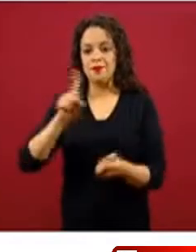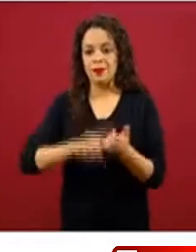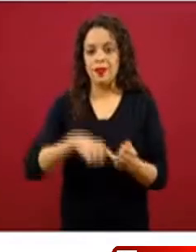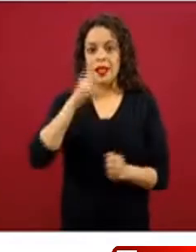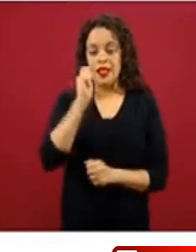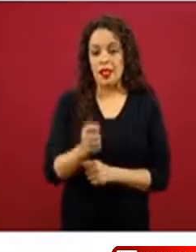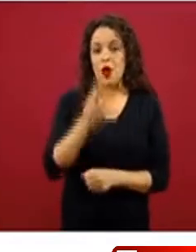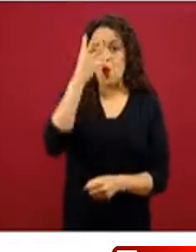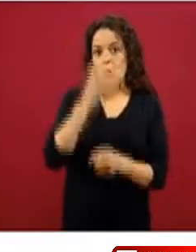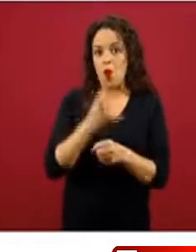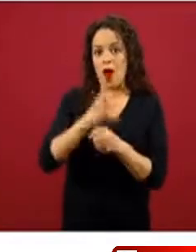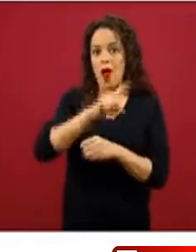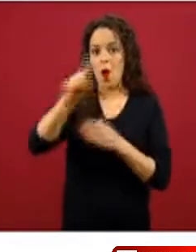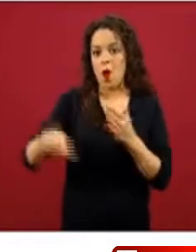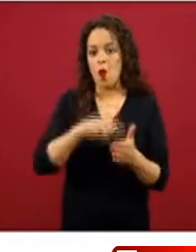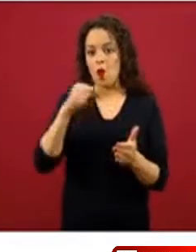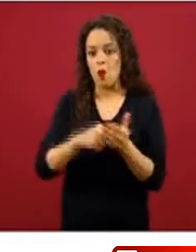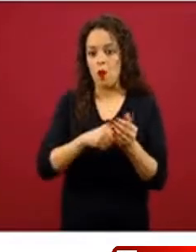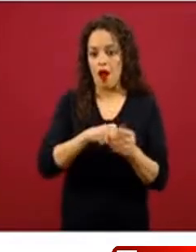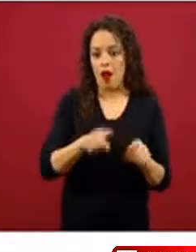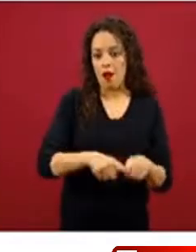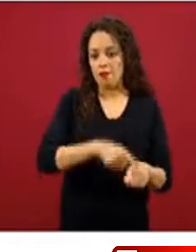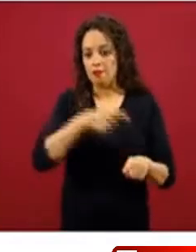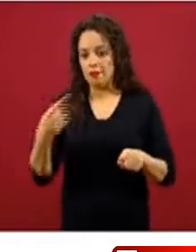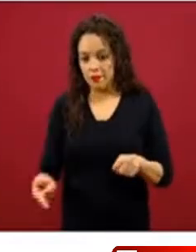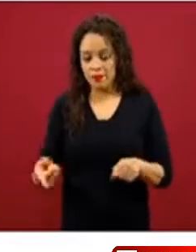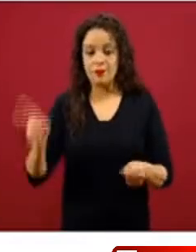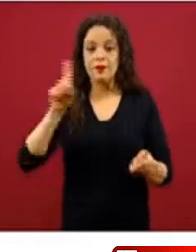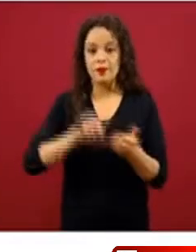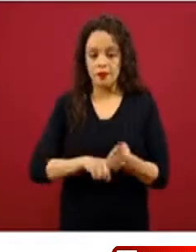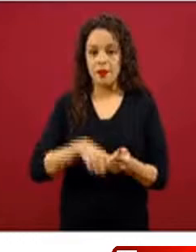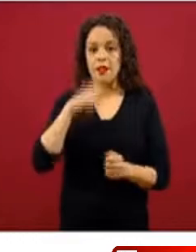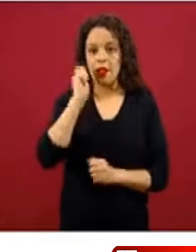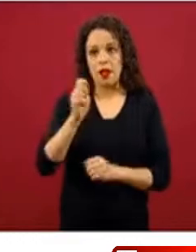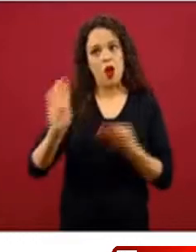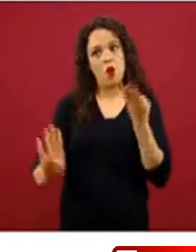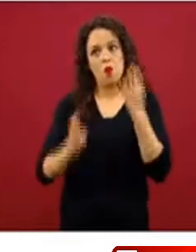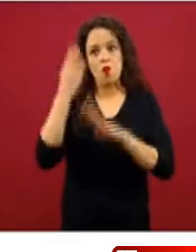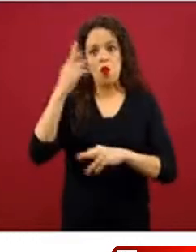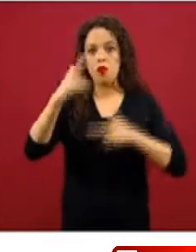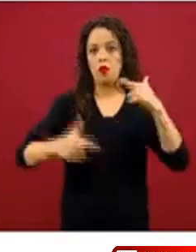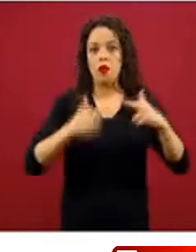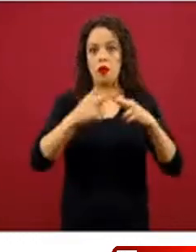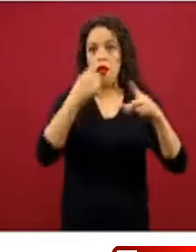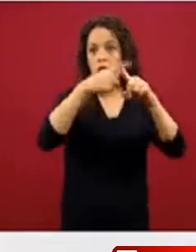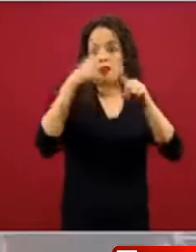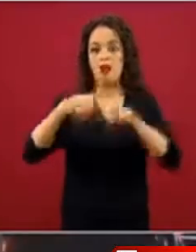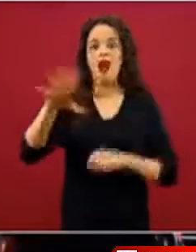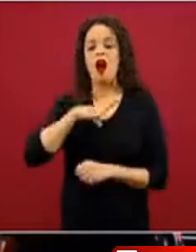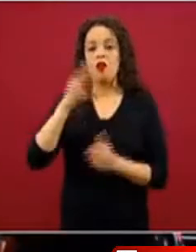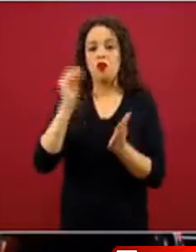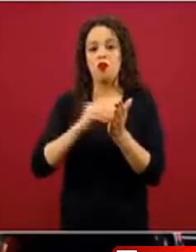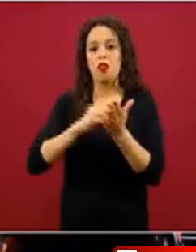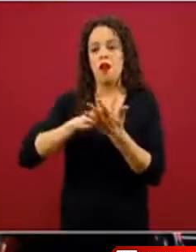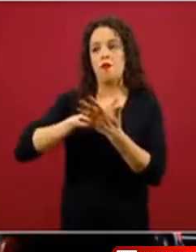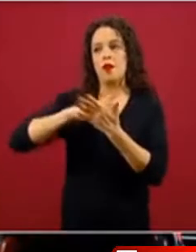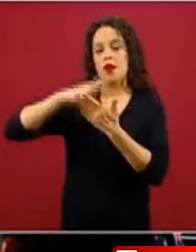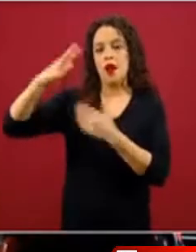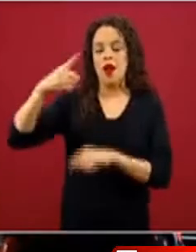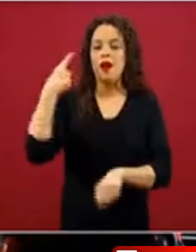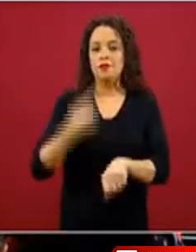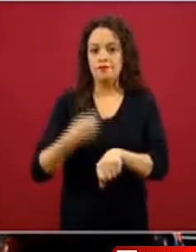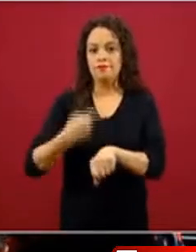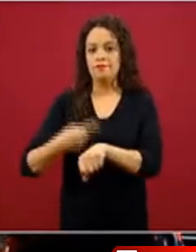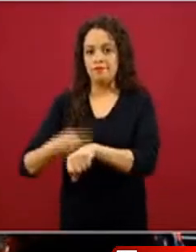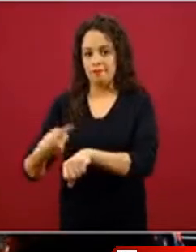una cuarta posición en función de las regiones que en el mundo están teniendo la mayor carga de enfermedad. Y vamos a